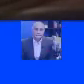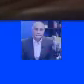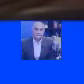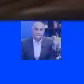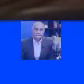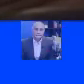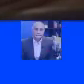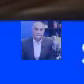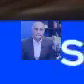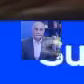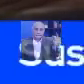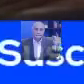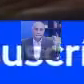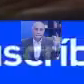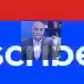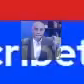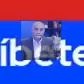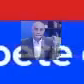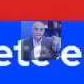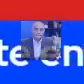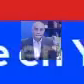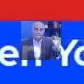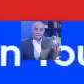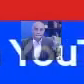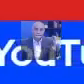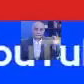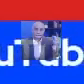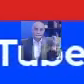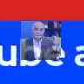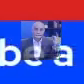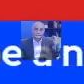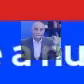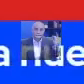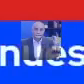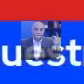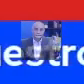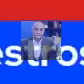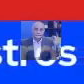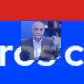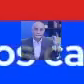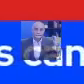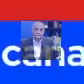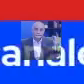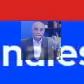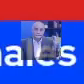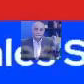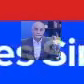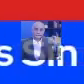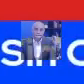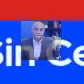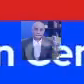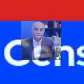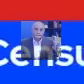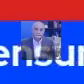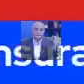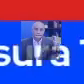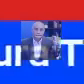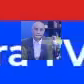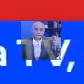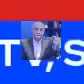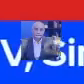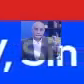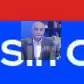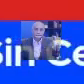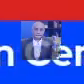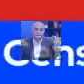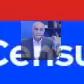alturas: oficialmente se confirma la ruptura de las relaciones diplomáticas entre México y Perú. Son las